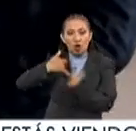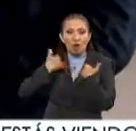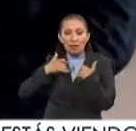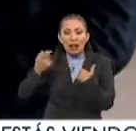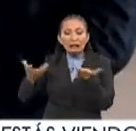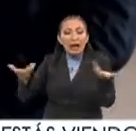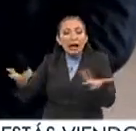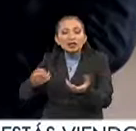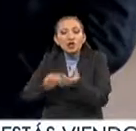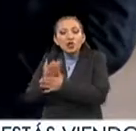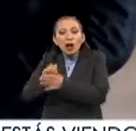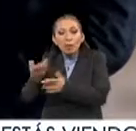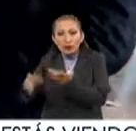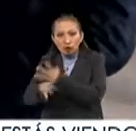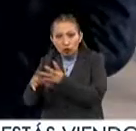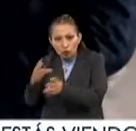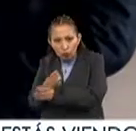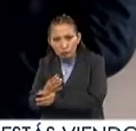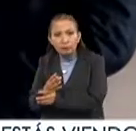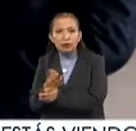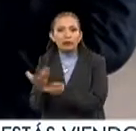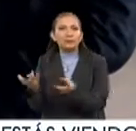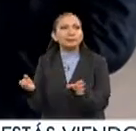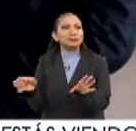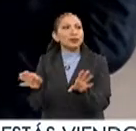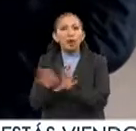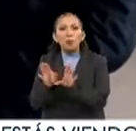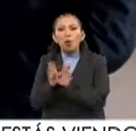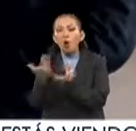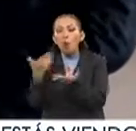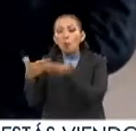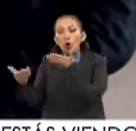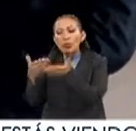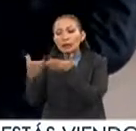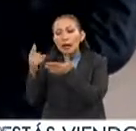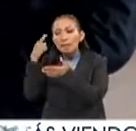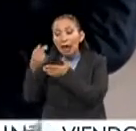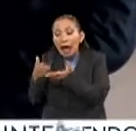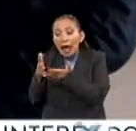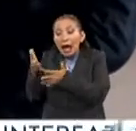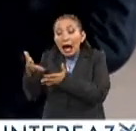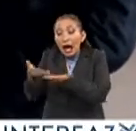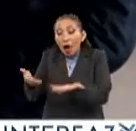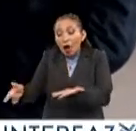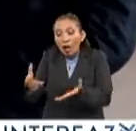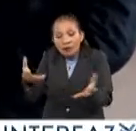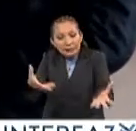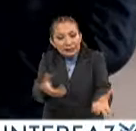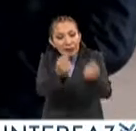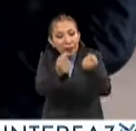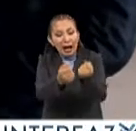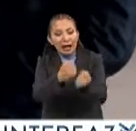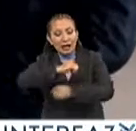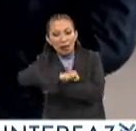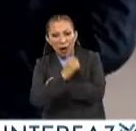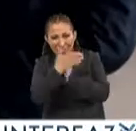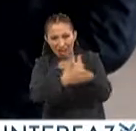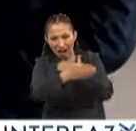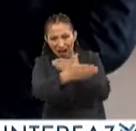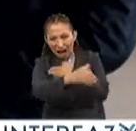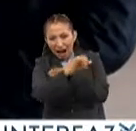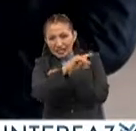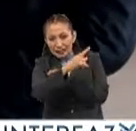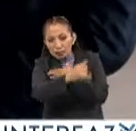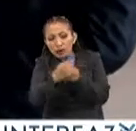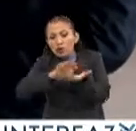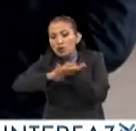jóvenes realizadores, cómo poner al día para el presente la recuperación de los archivos y cómo